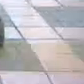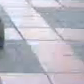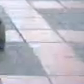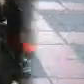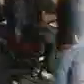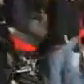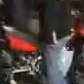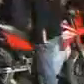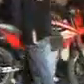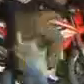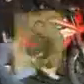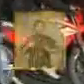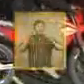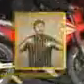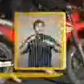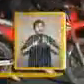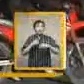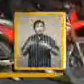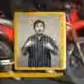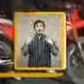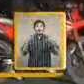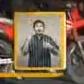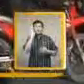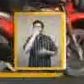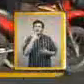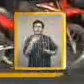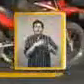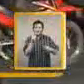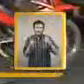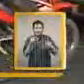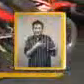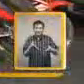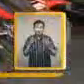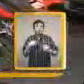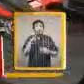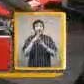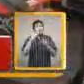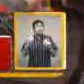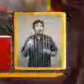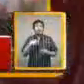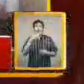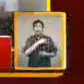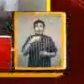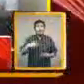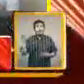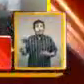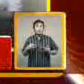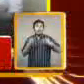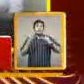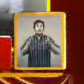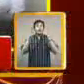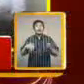Ejunataki. Asimismo, Gilata, qué cosa tan bonita hacer el cochecito en familia. Mira, yo te cuento que el municipio ha lanzado el